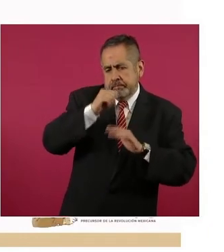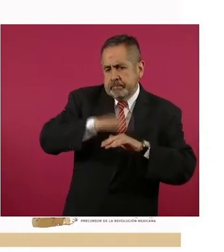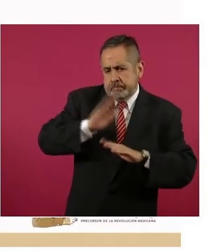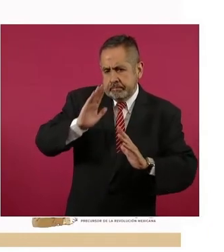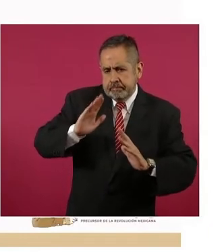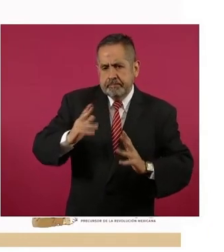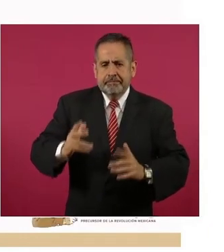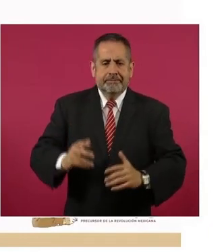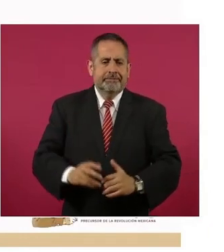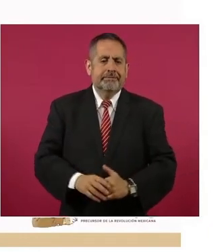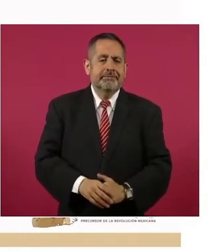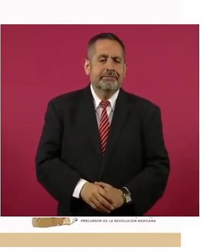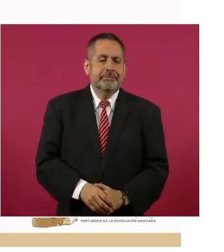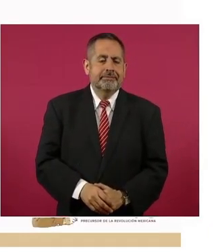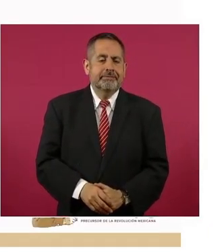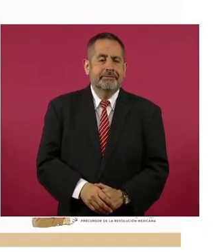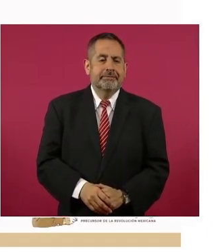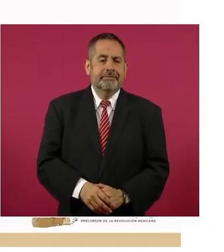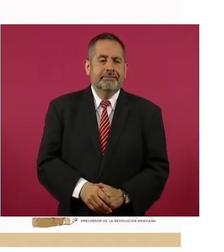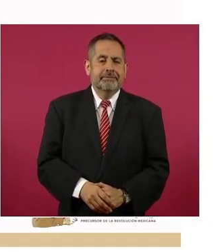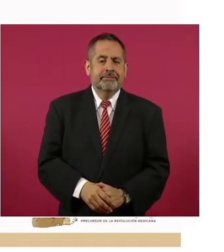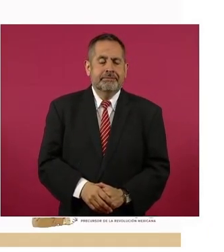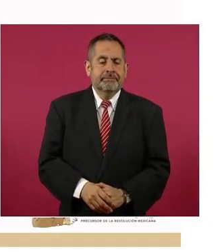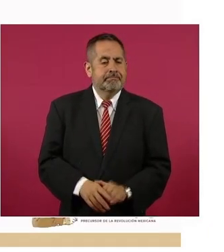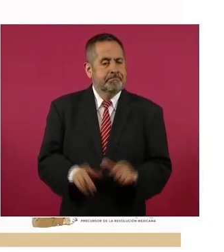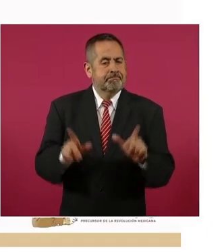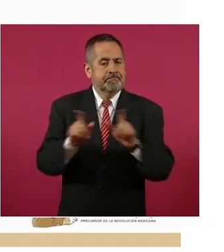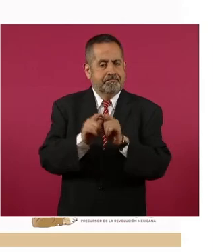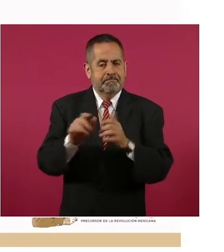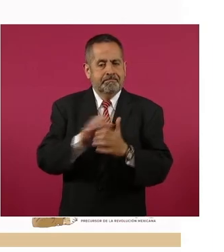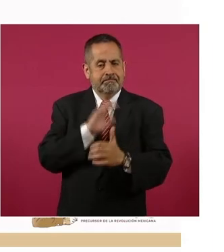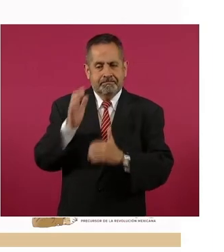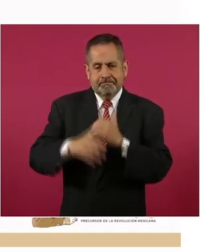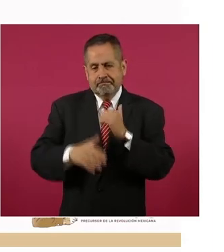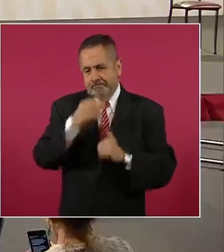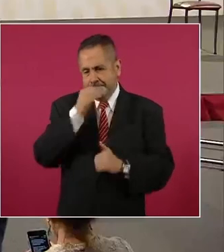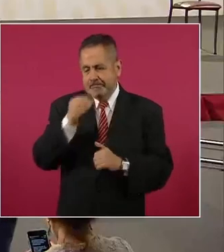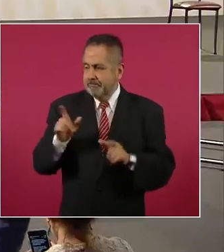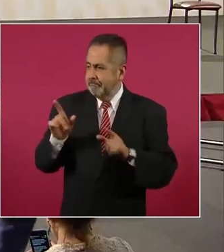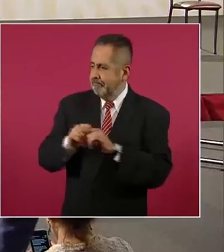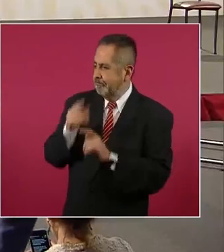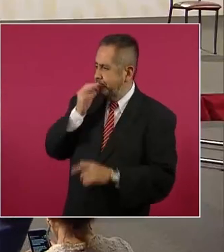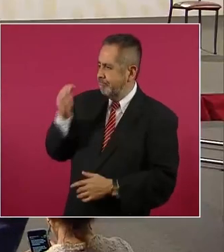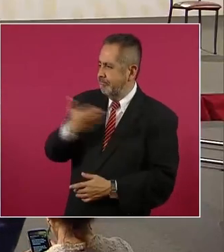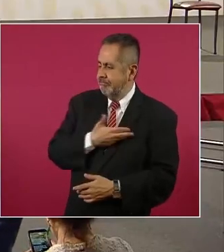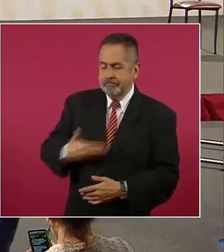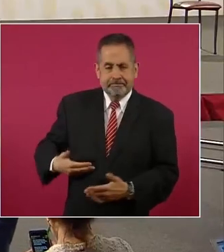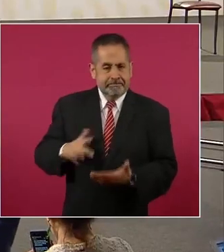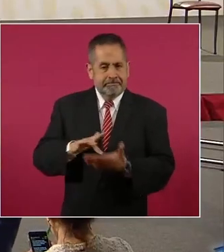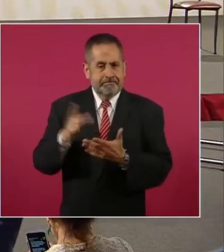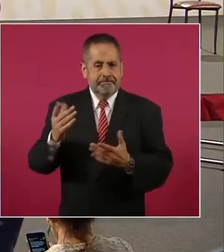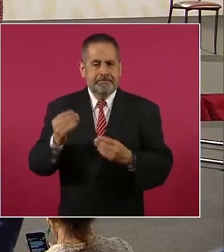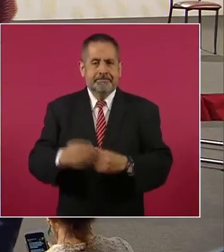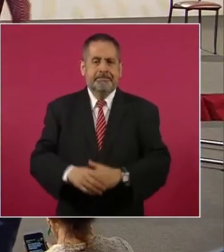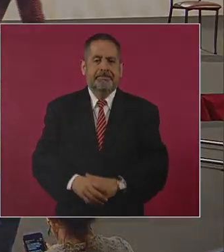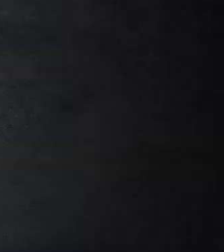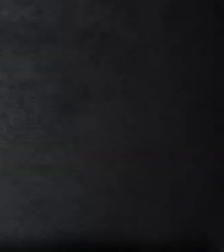Y bueno, hasta aquí nuestra sección de hoy. Es cuanto, señor presidente. Muchas gracias.